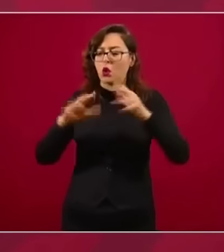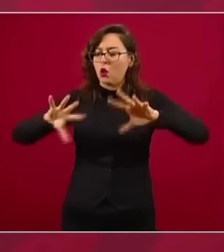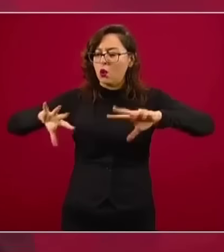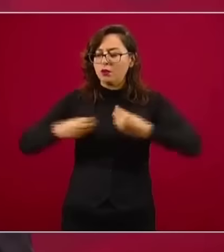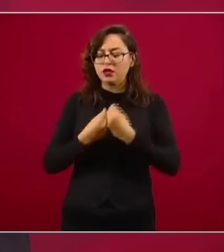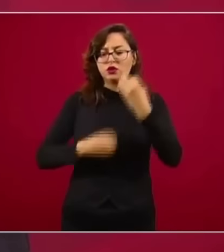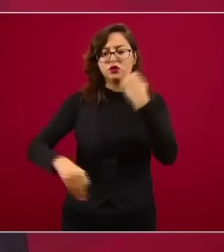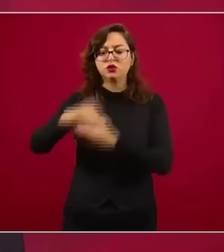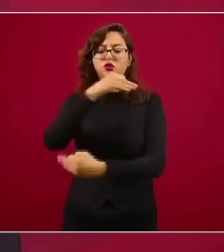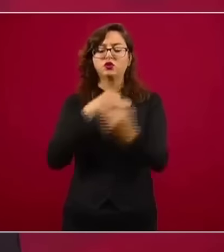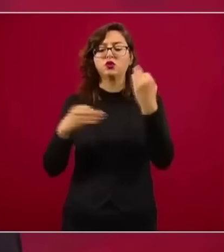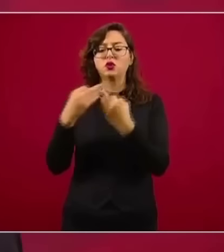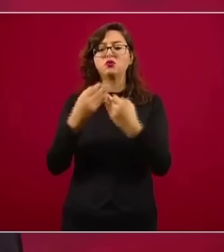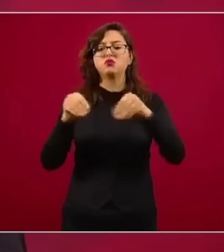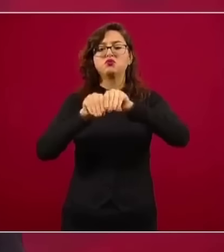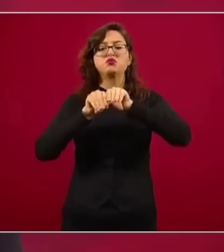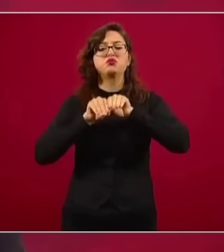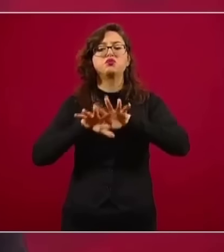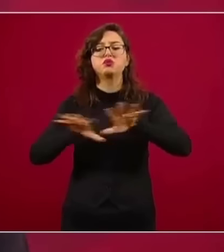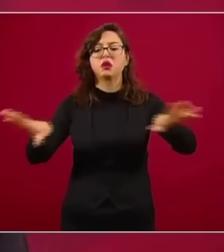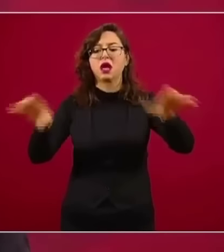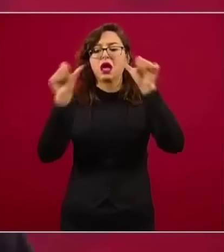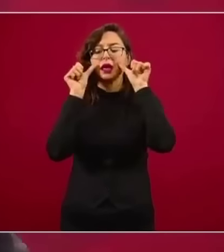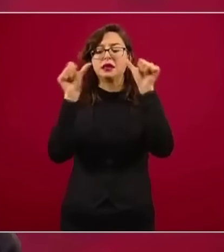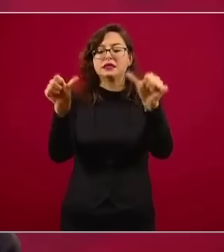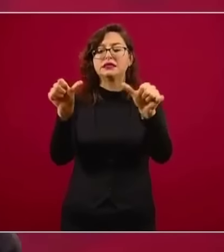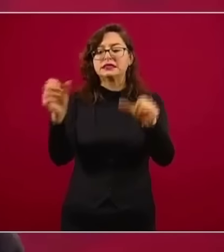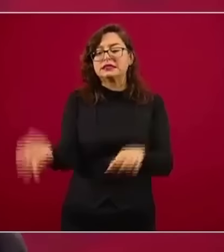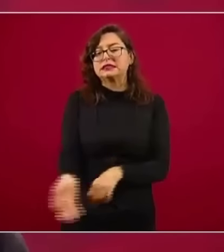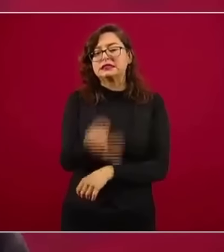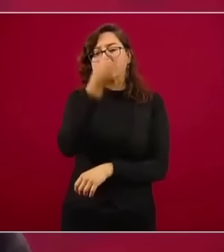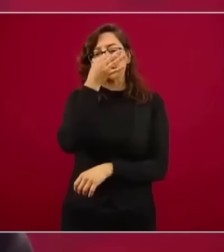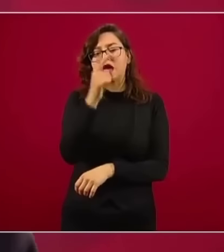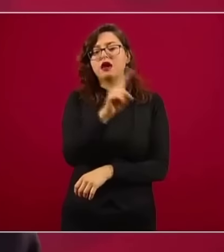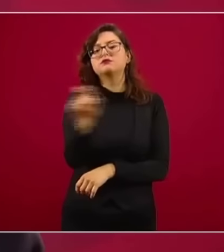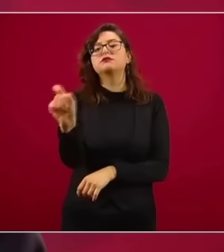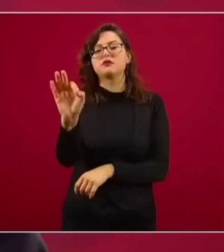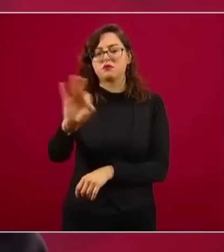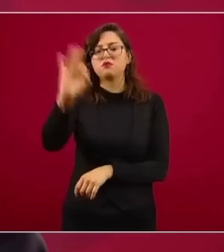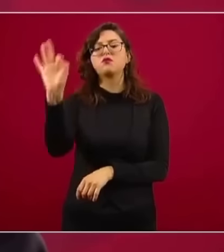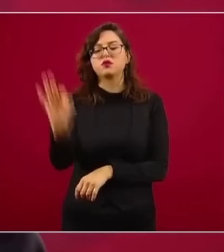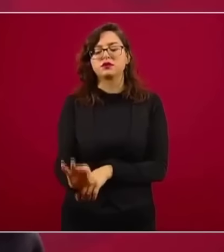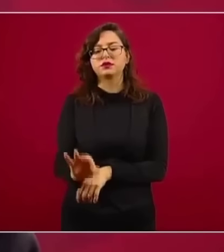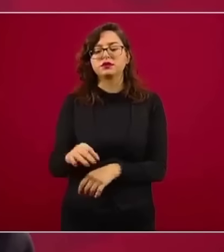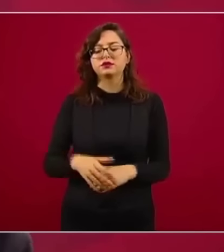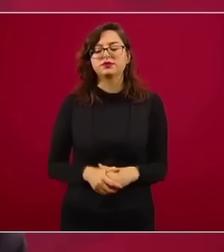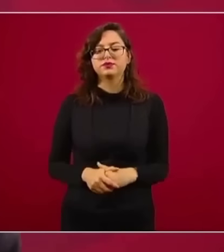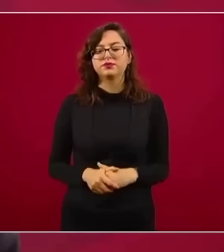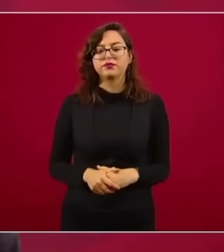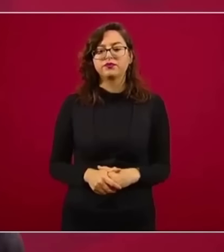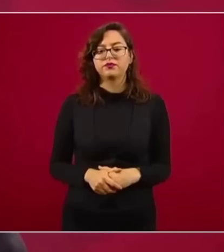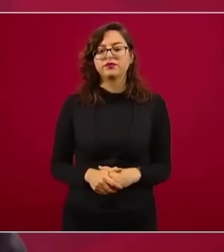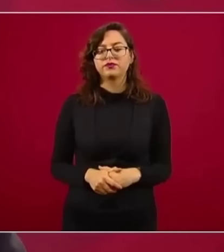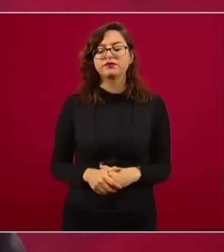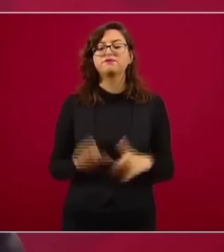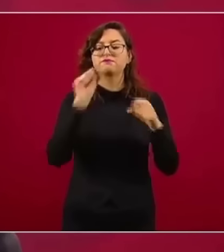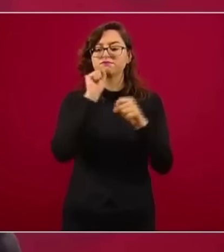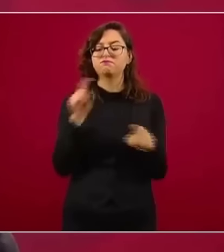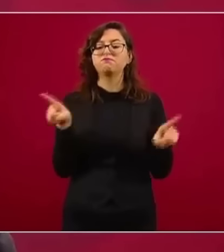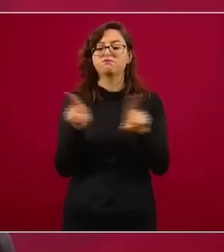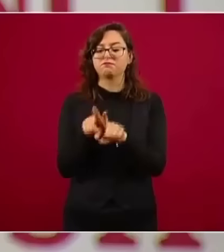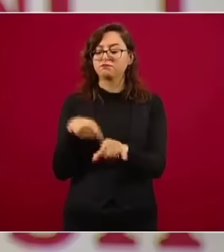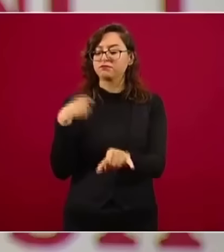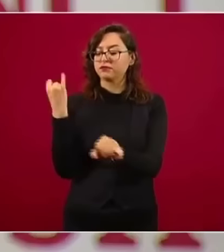esto nos lleva a una cobertura casi total del territorio nacional. Lo mismo en internet,